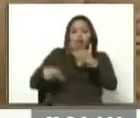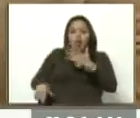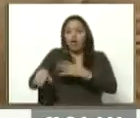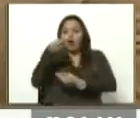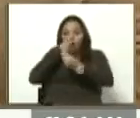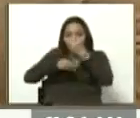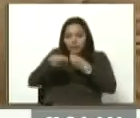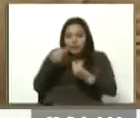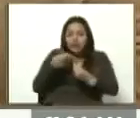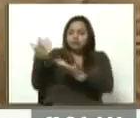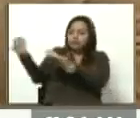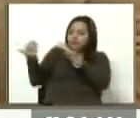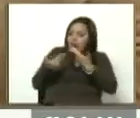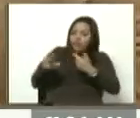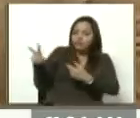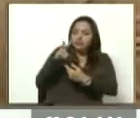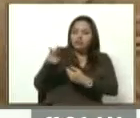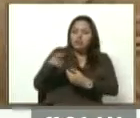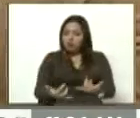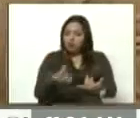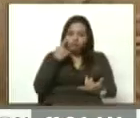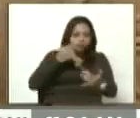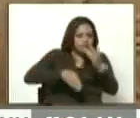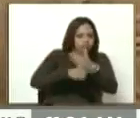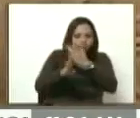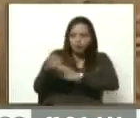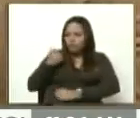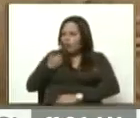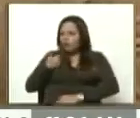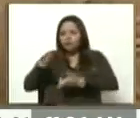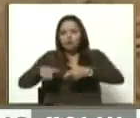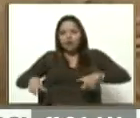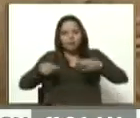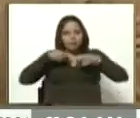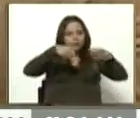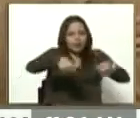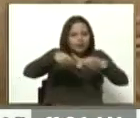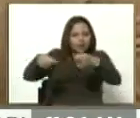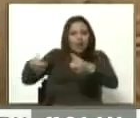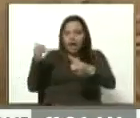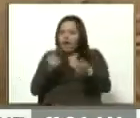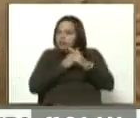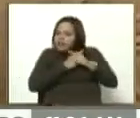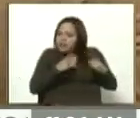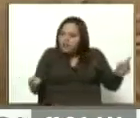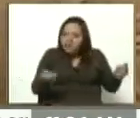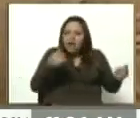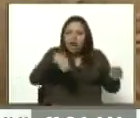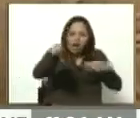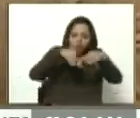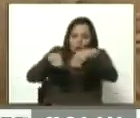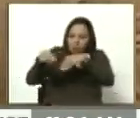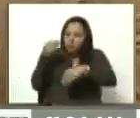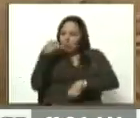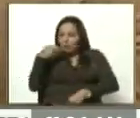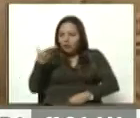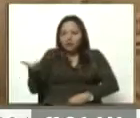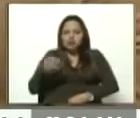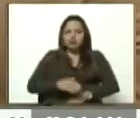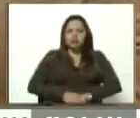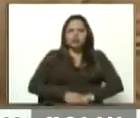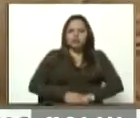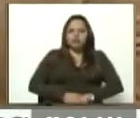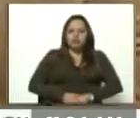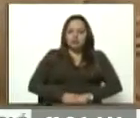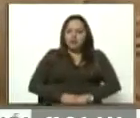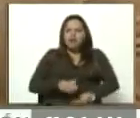la comida llegara a los anaqueles, supermercados y la cosa está diferente, El abastecimiento. Entonces, ¿en qué